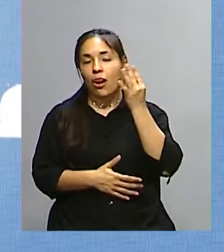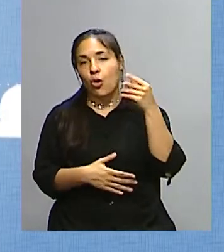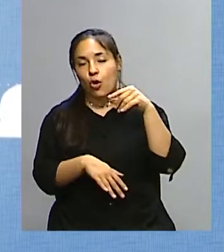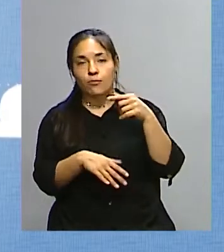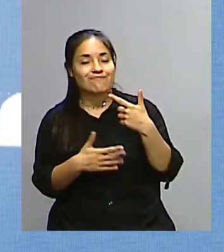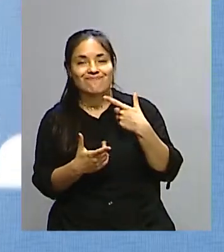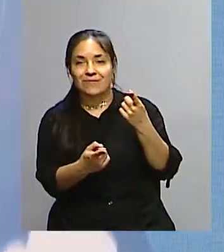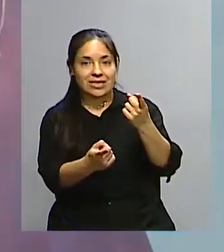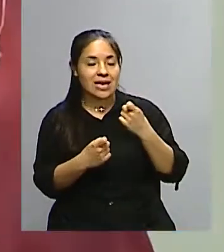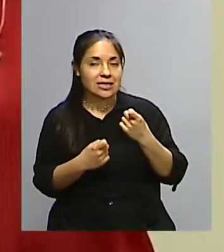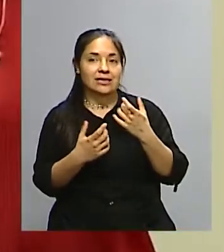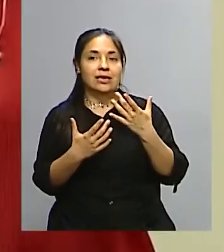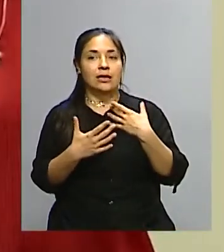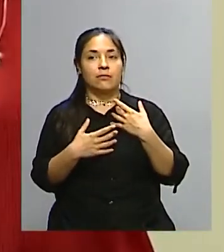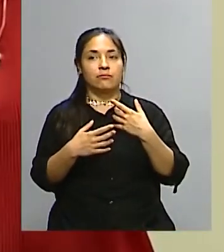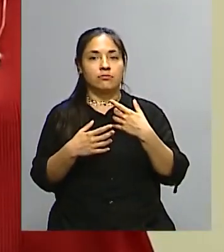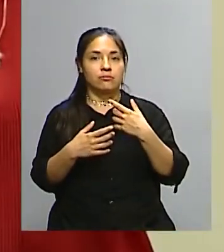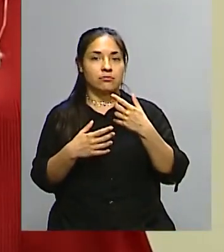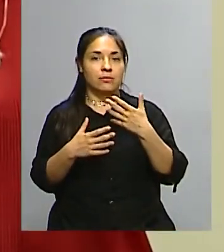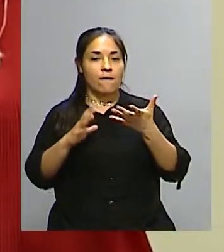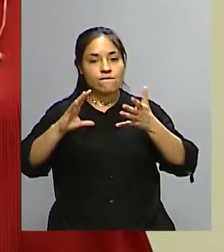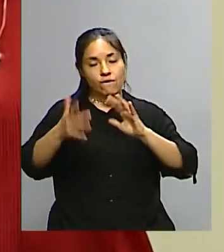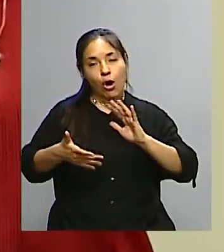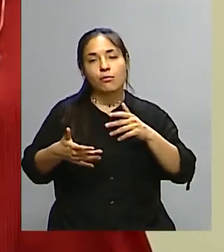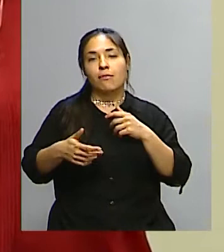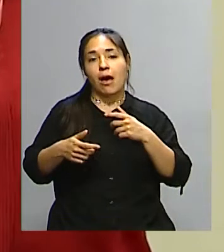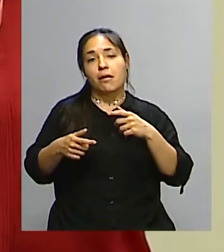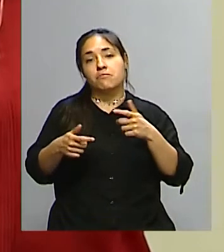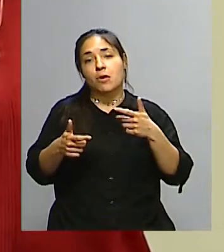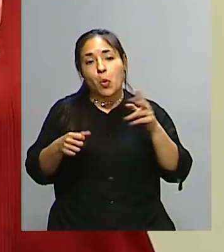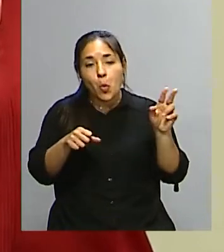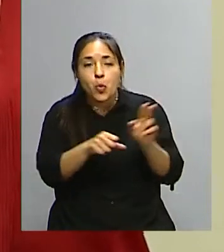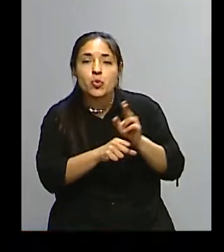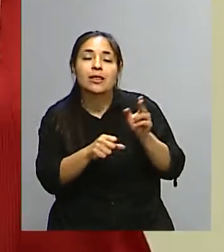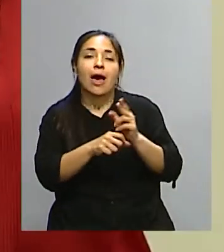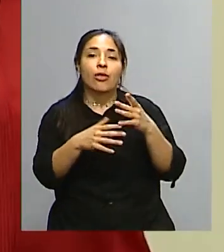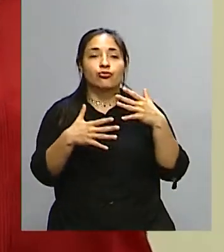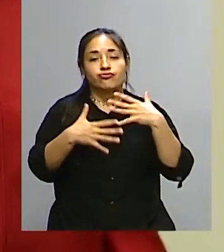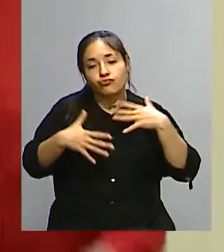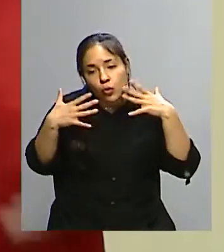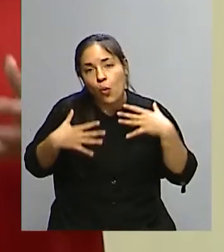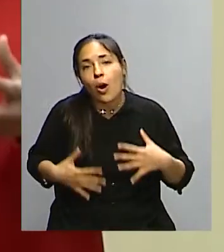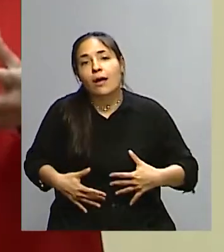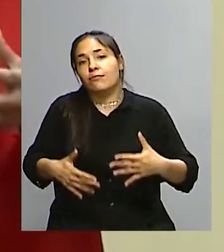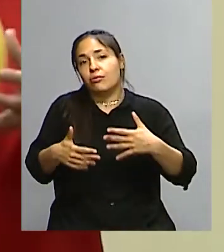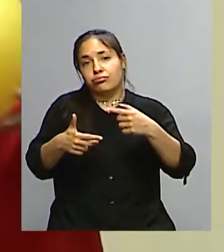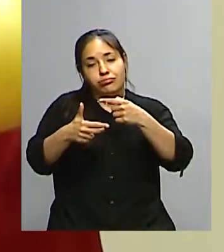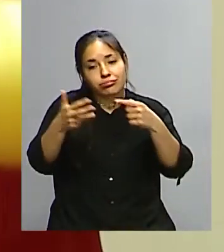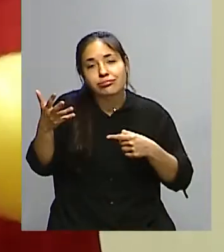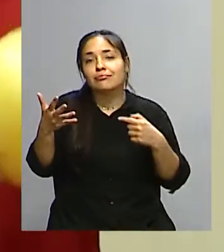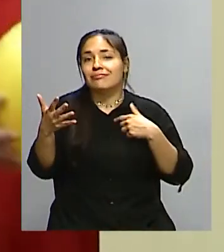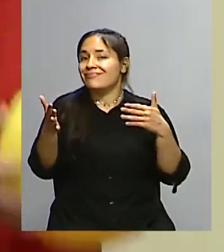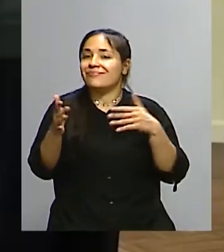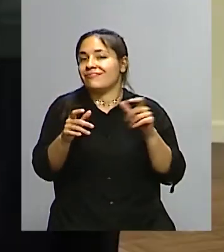que necesita ser trasladada de determinada manera, con cuidados sanitarios determinados y demás. Esto es importante que se regule. Sí.